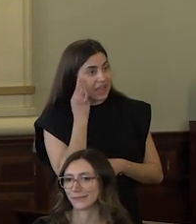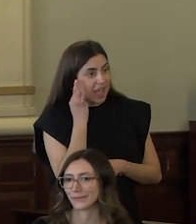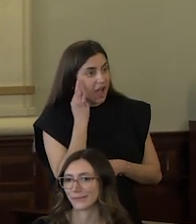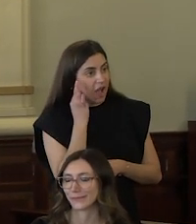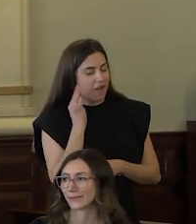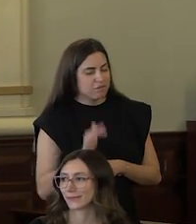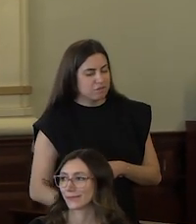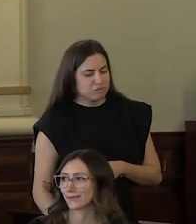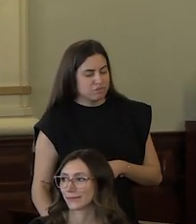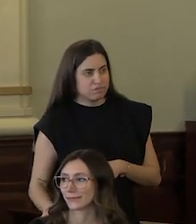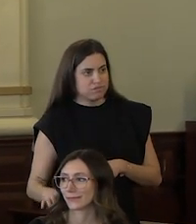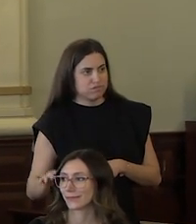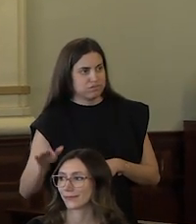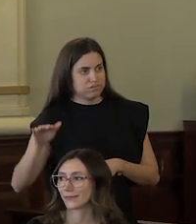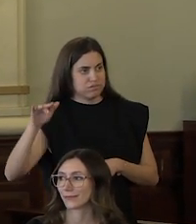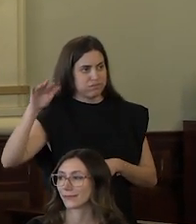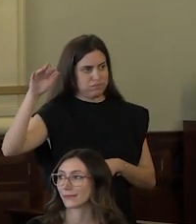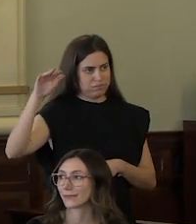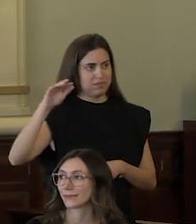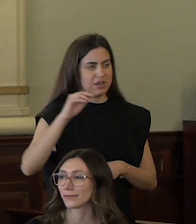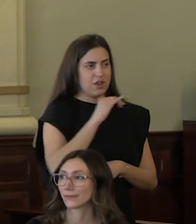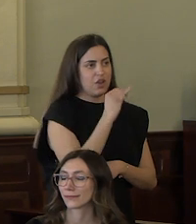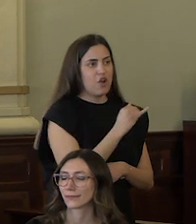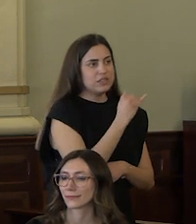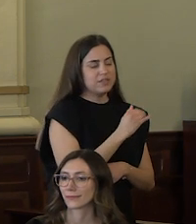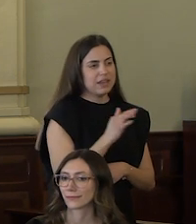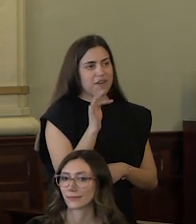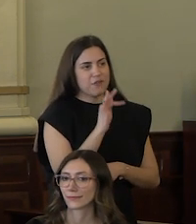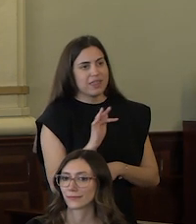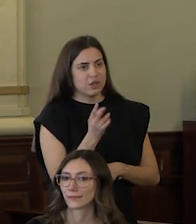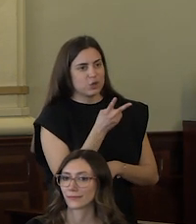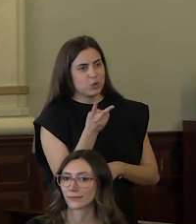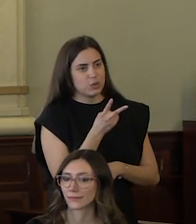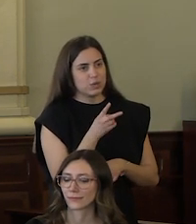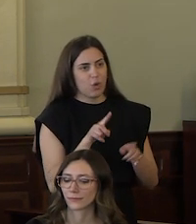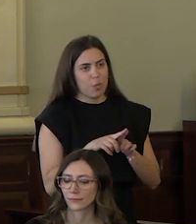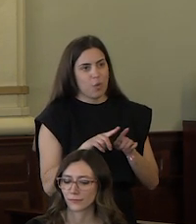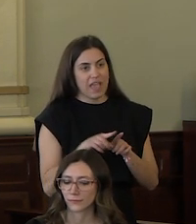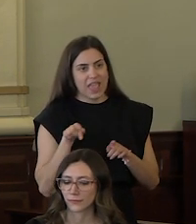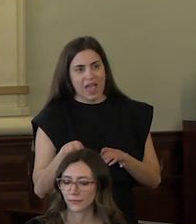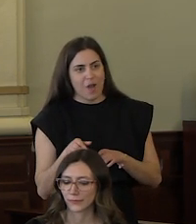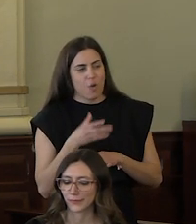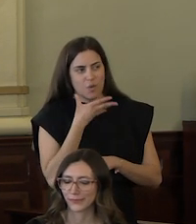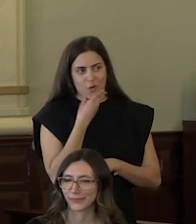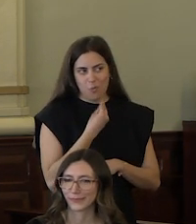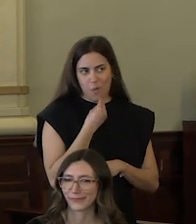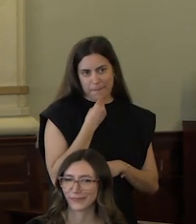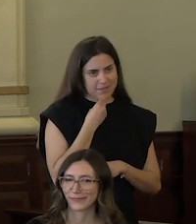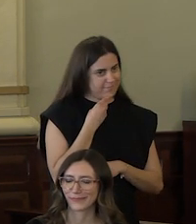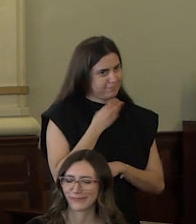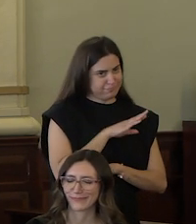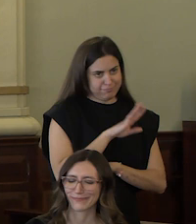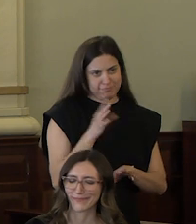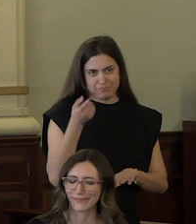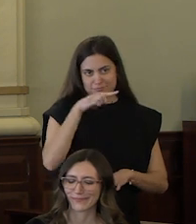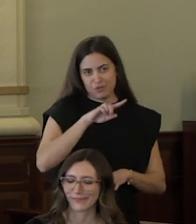Y creció maravillando a Josefina y a Francisco, a Francisco y a Josefina. Más guapa que nada. Eso pensamos